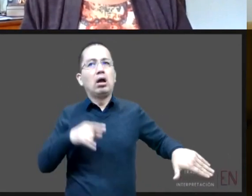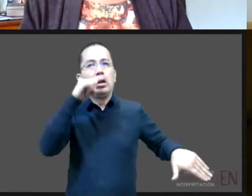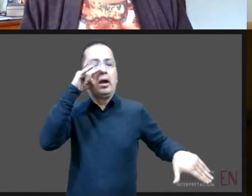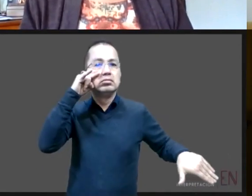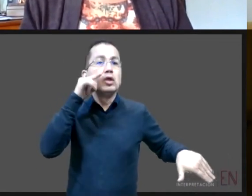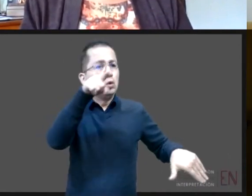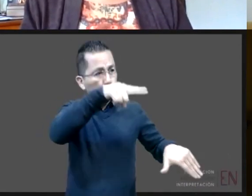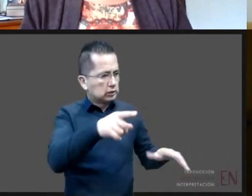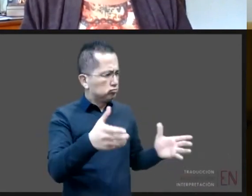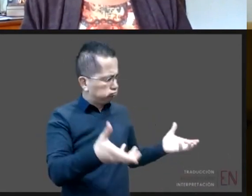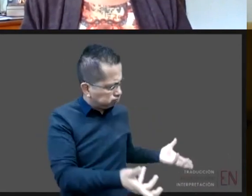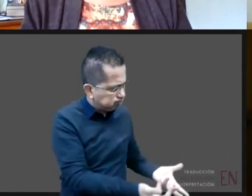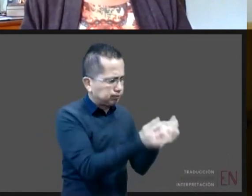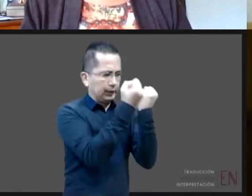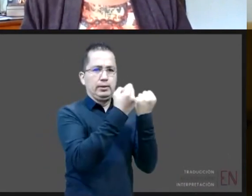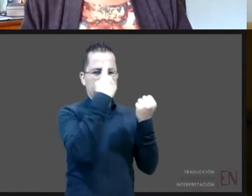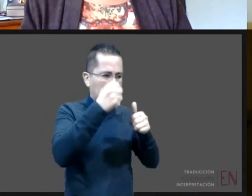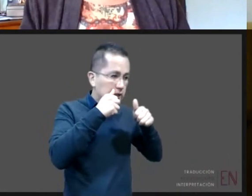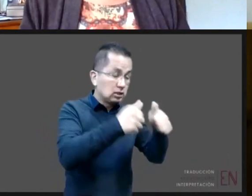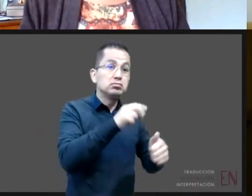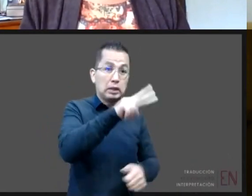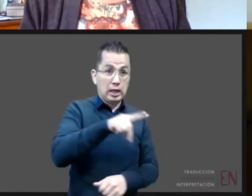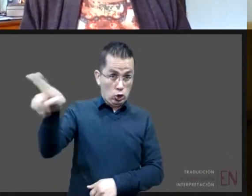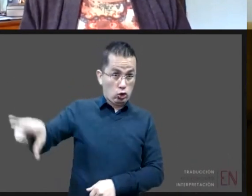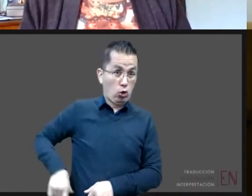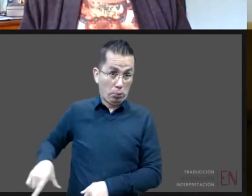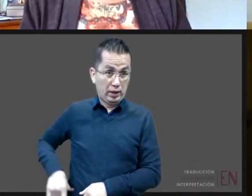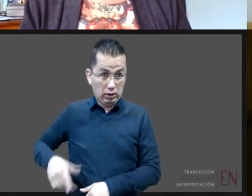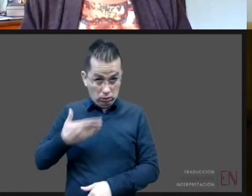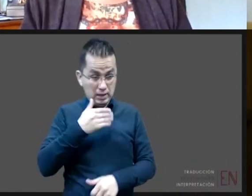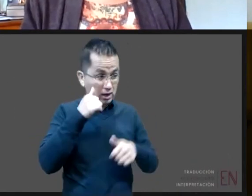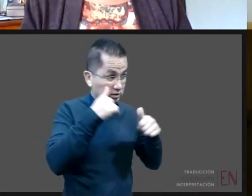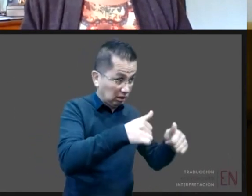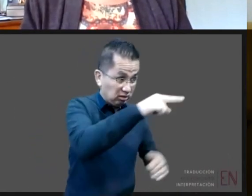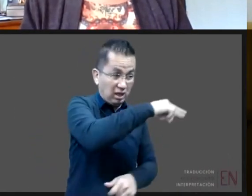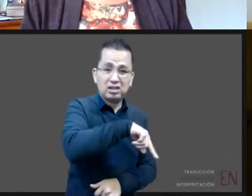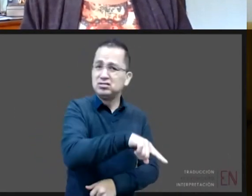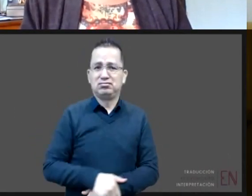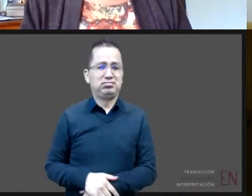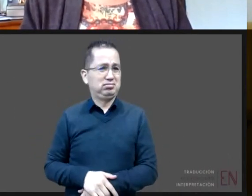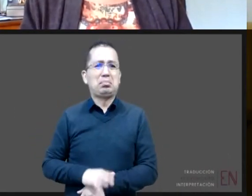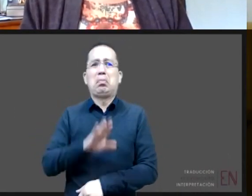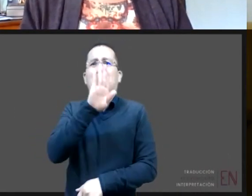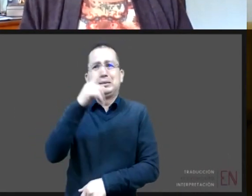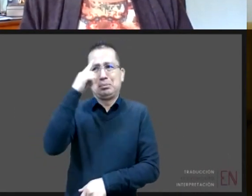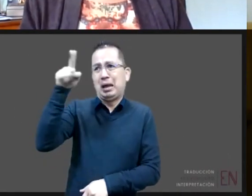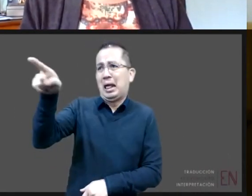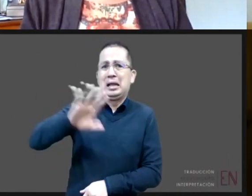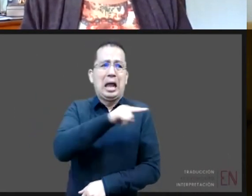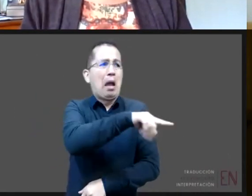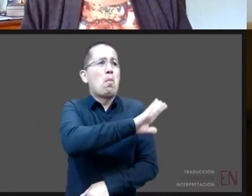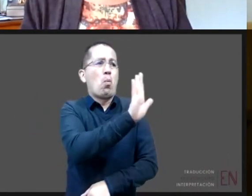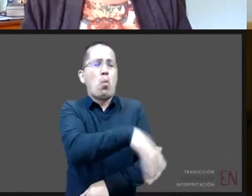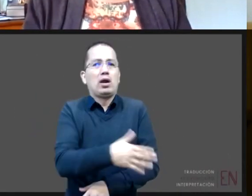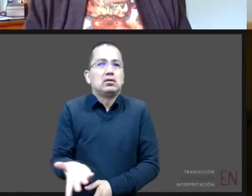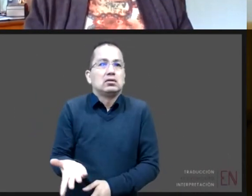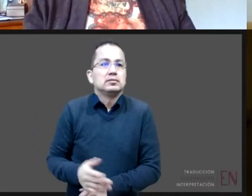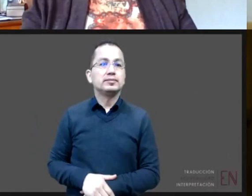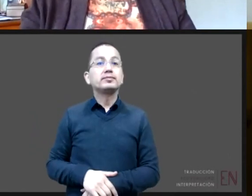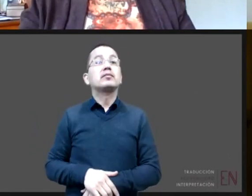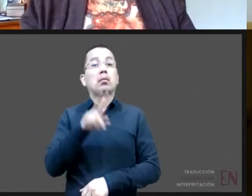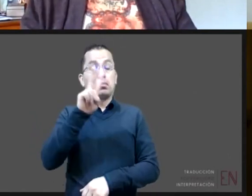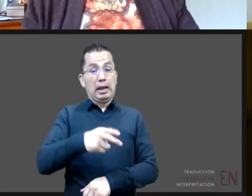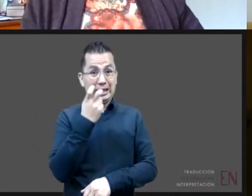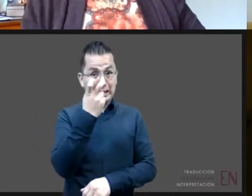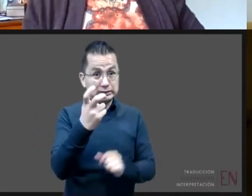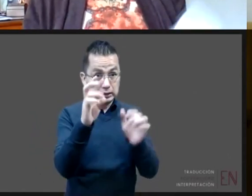considera completamente muertos es muy impresionante el tema de la deserción escolar y por eso muy interesante que hayamos escuchado